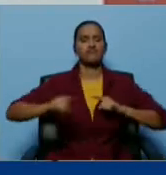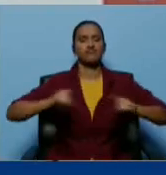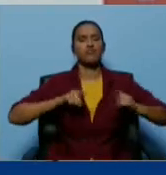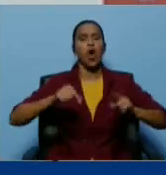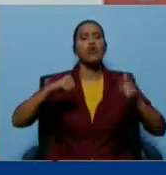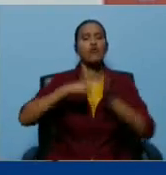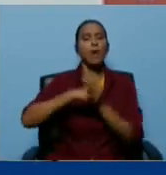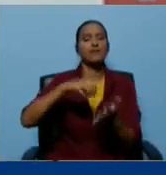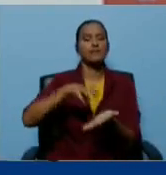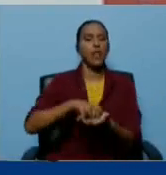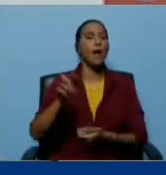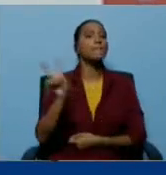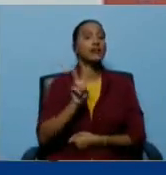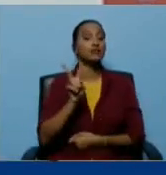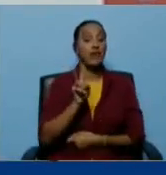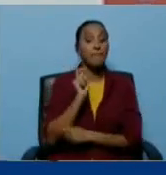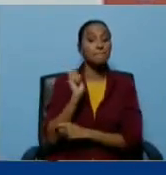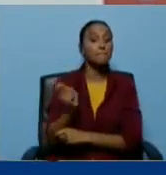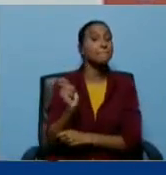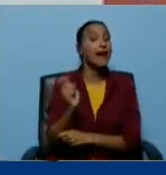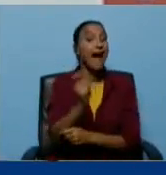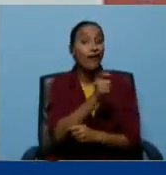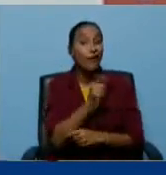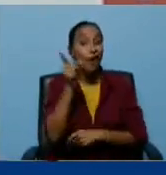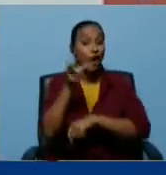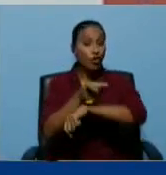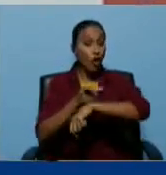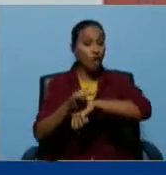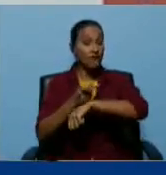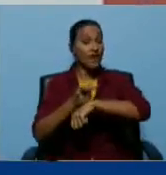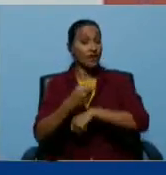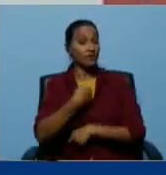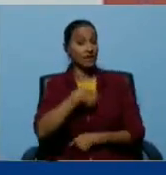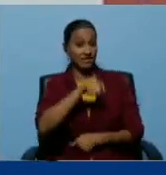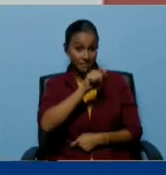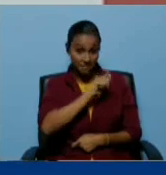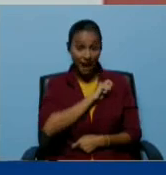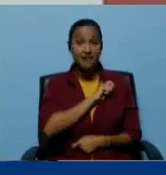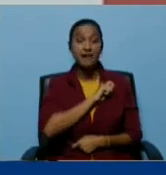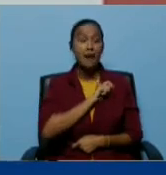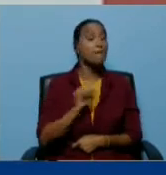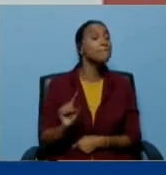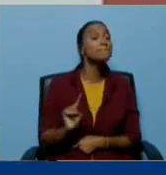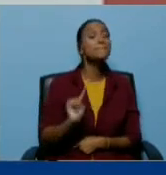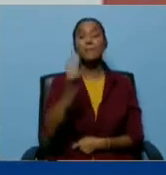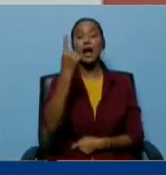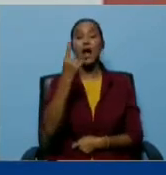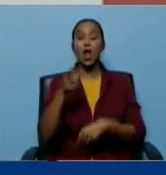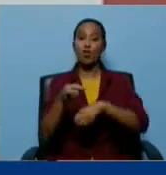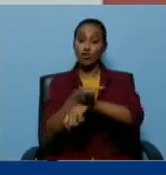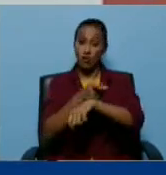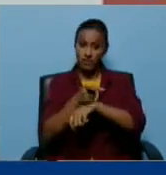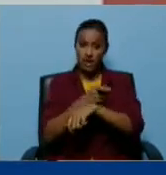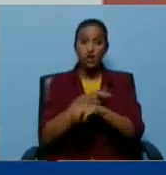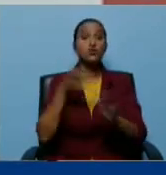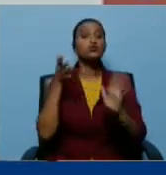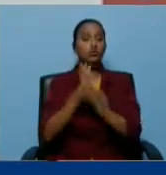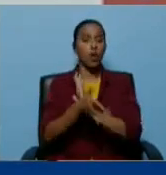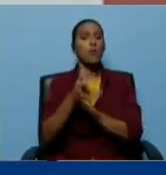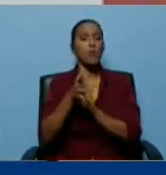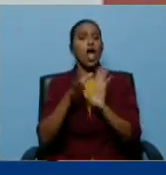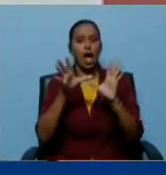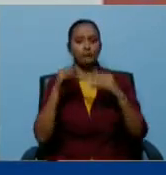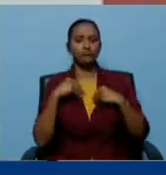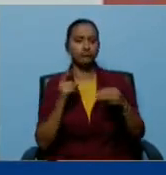Financió, se metió, y el gobierno de España fue el primer gobierno en reconocer la dictadura de Pedro Carmona